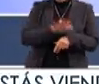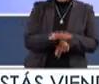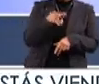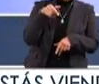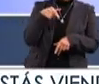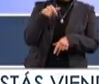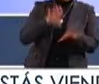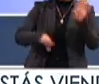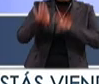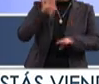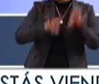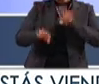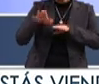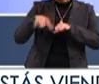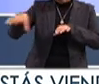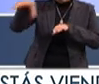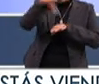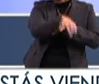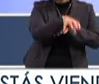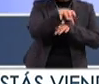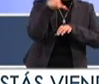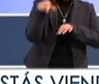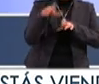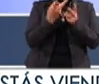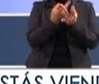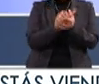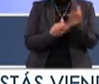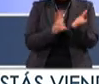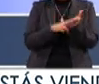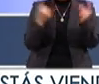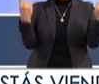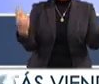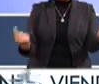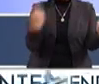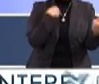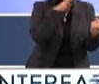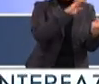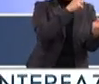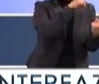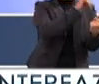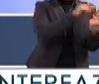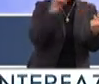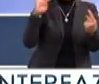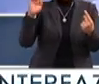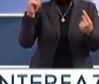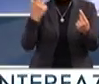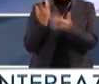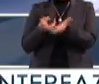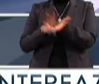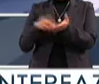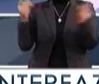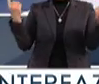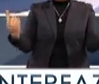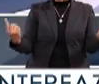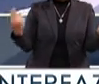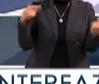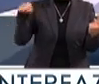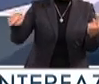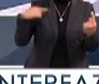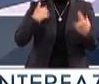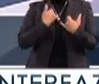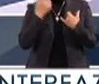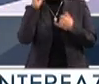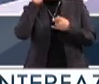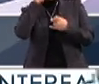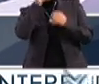el área de biológicas entonces esta es muy importante porque bueno a partir de ahí muchos chicos ya digamos tienen claro